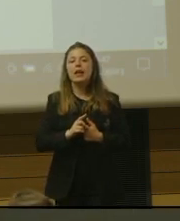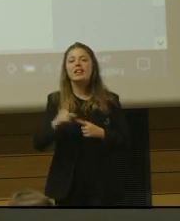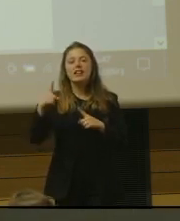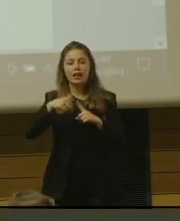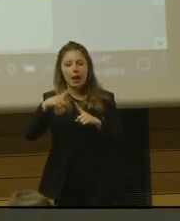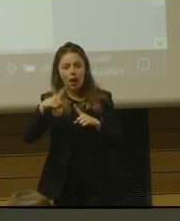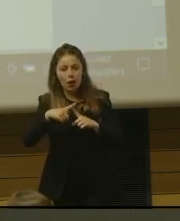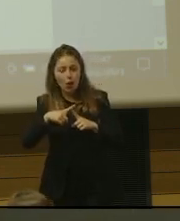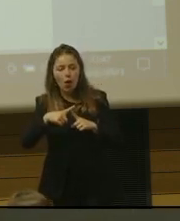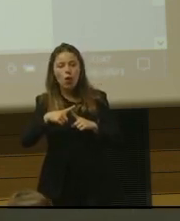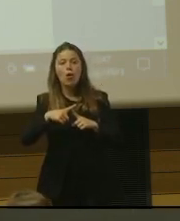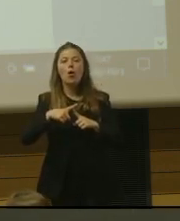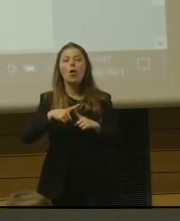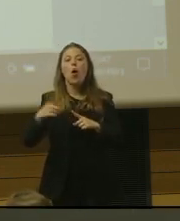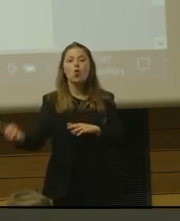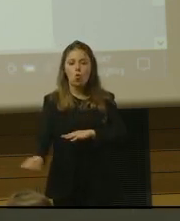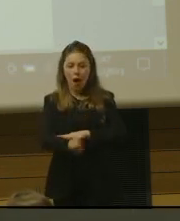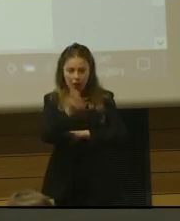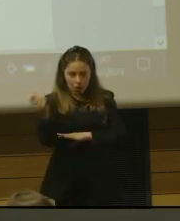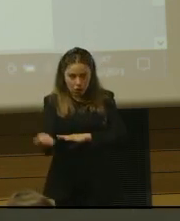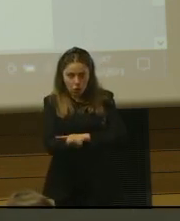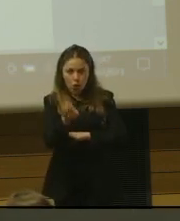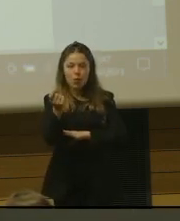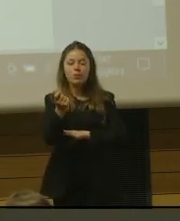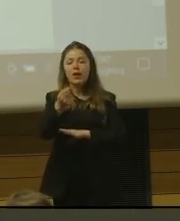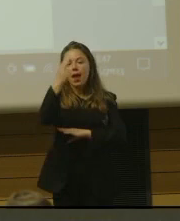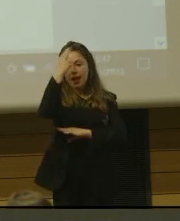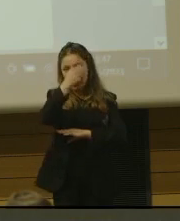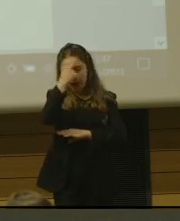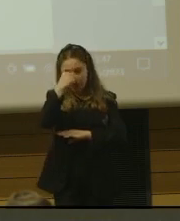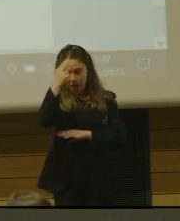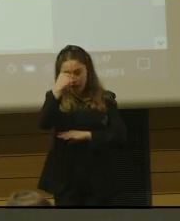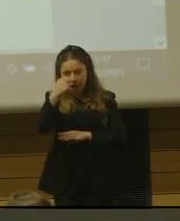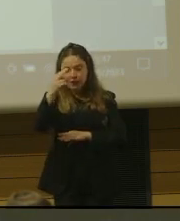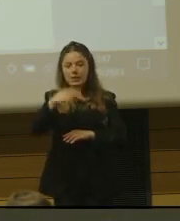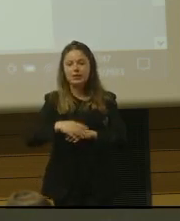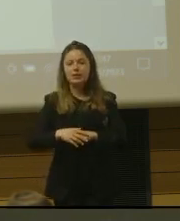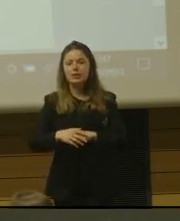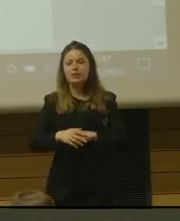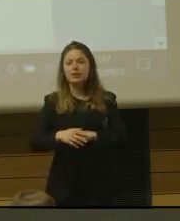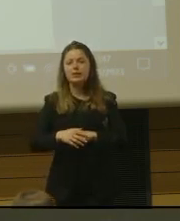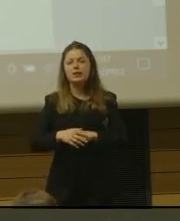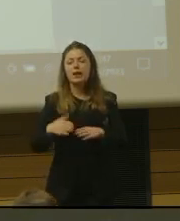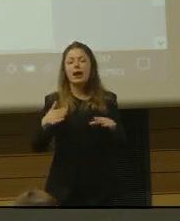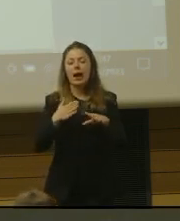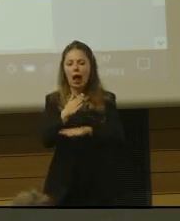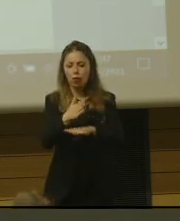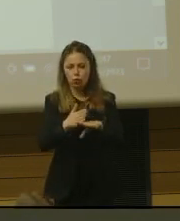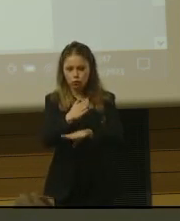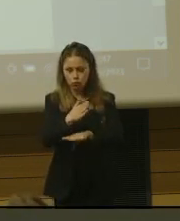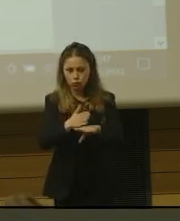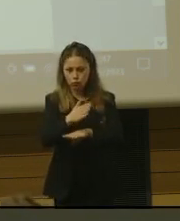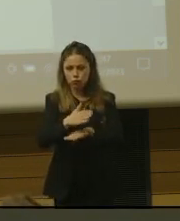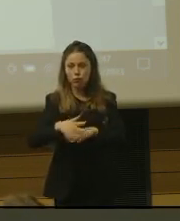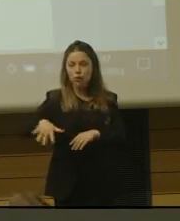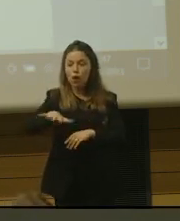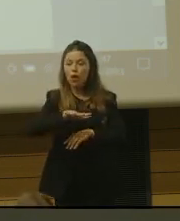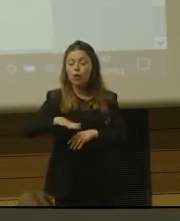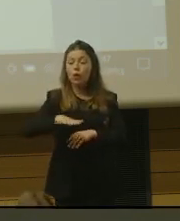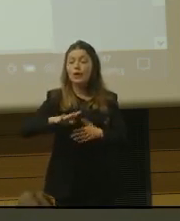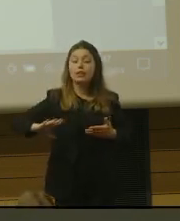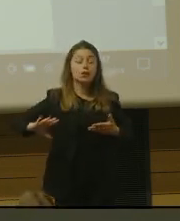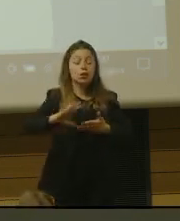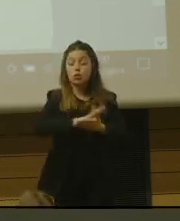Tineo, Luanco, Candás y Engrao. Todas esas zonas yo las cubrí